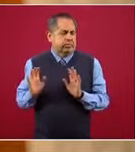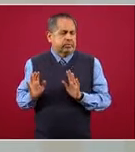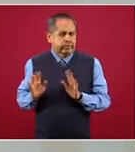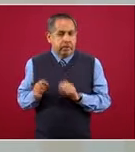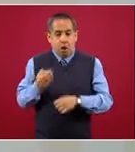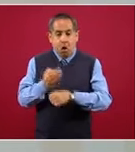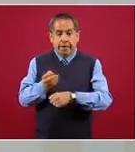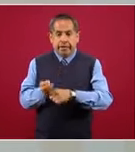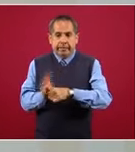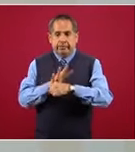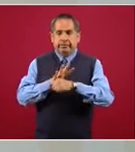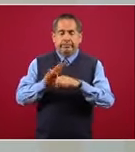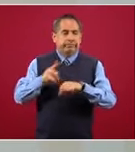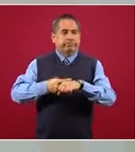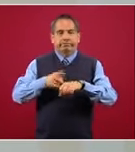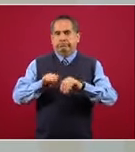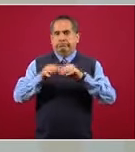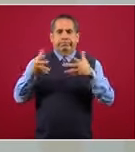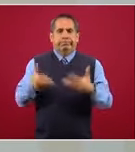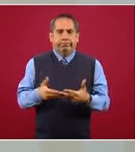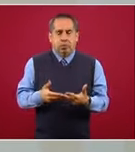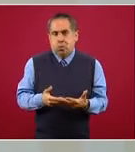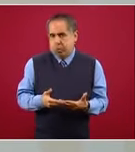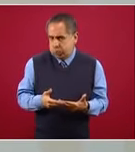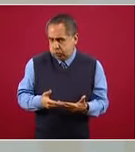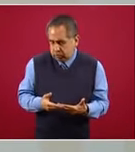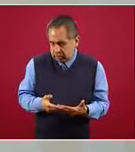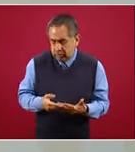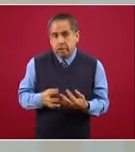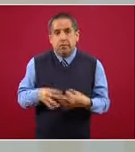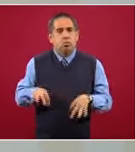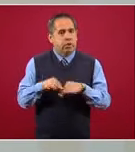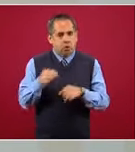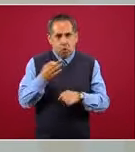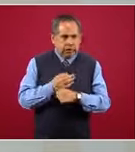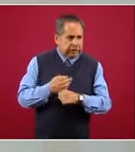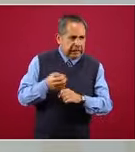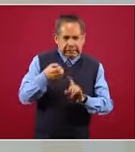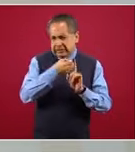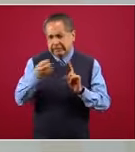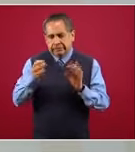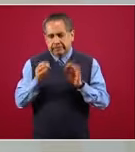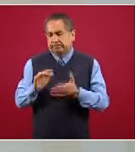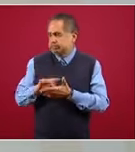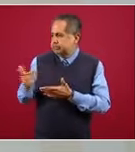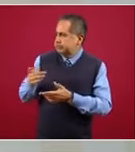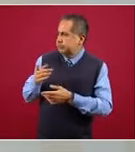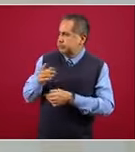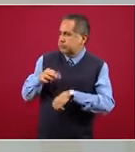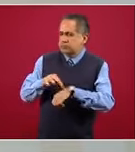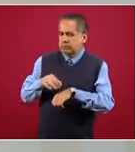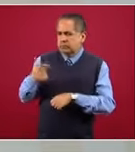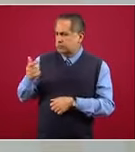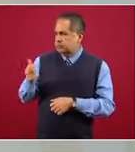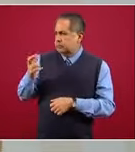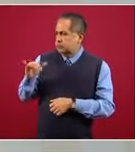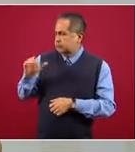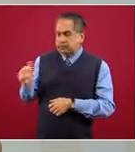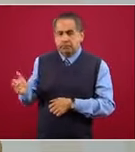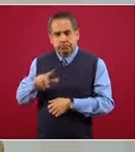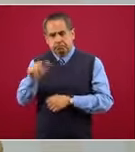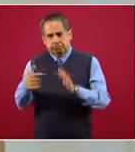en el contexto de una pandemia, de una epidemia, es extraordinariamente importante. Le agradecemos al doctor García que esté aquí y hoy lo